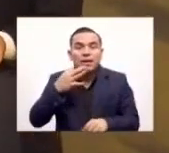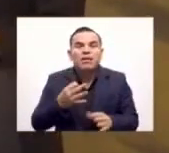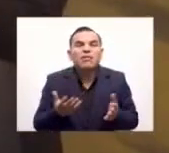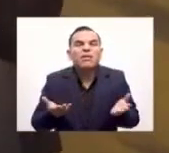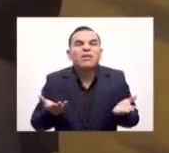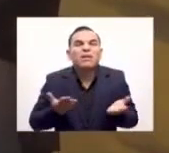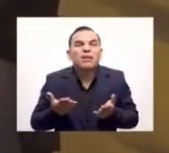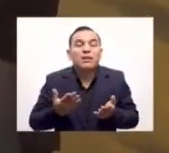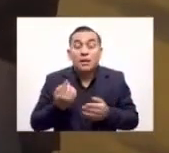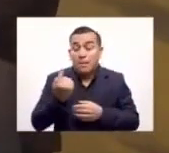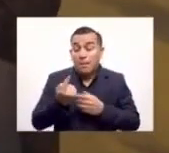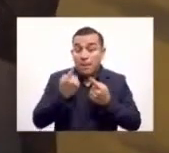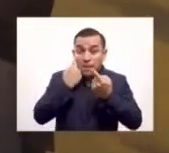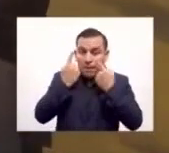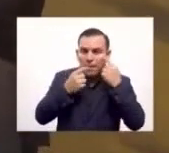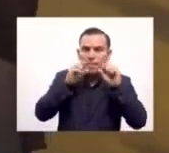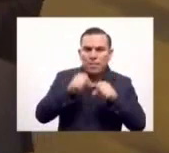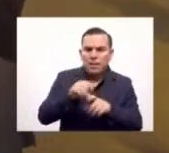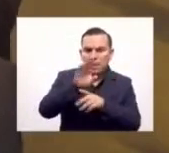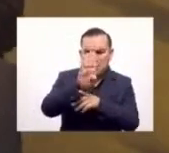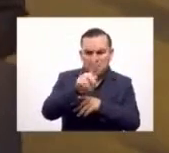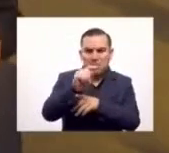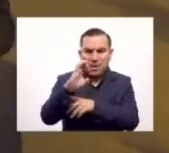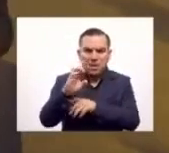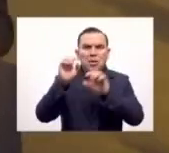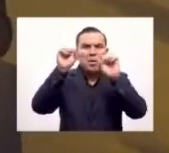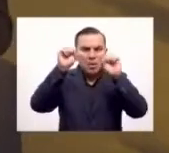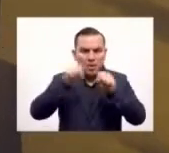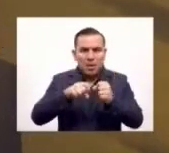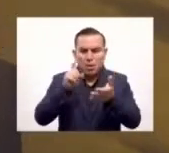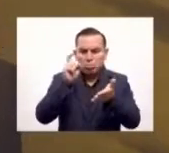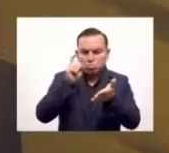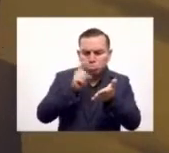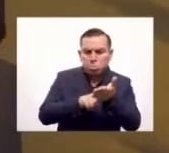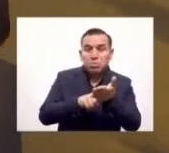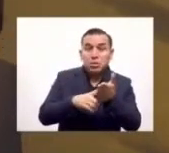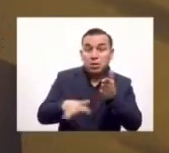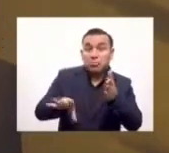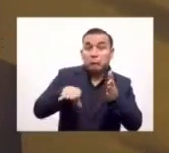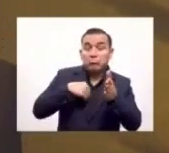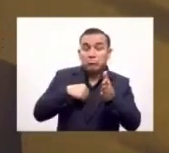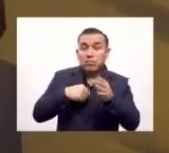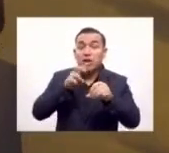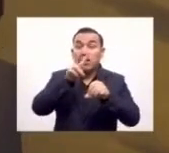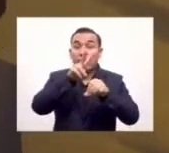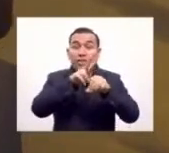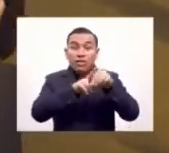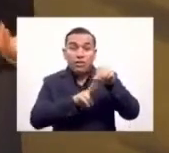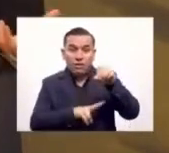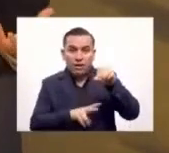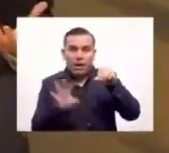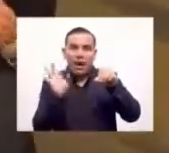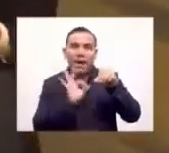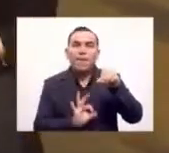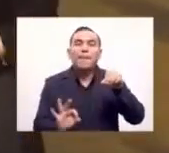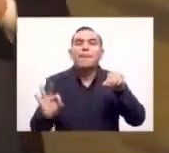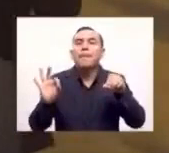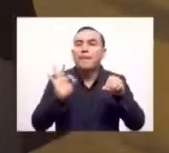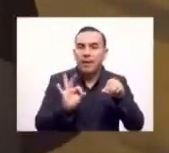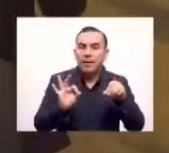hago operaciones con El Salvador, ¿sí le puedo dar ese efecto fiscal o no? Entonces, ahí tienes a todos los consultores moviéndose y viendo qué podemos